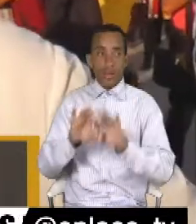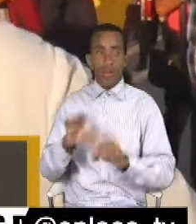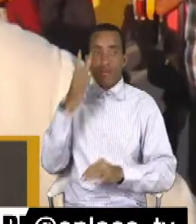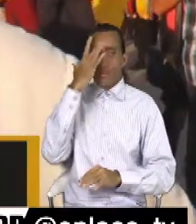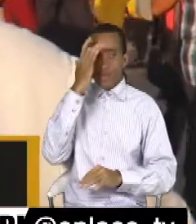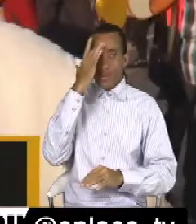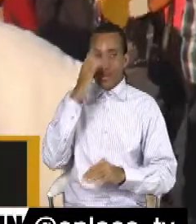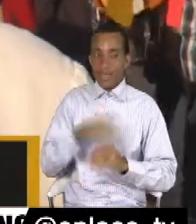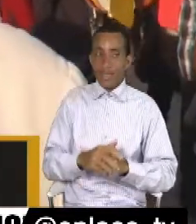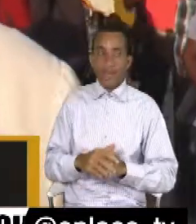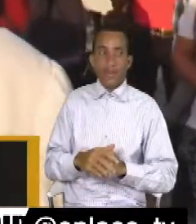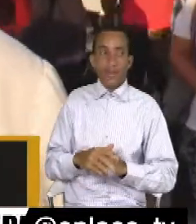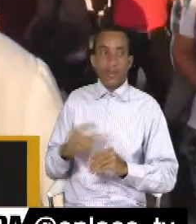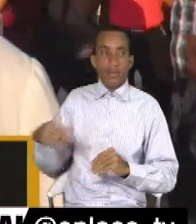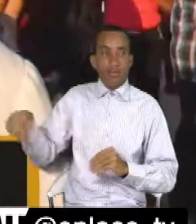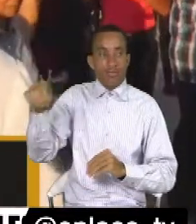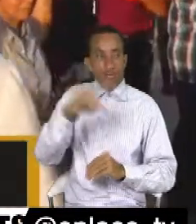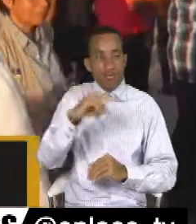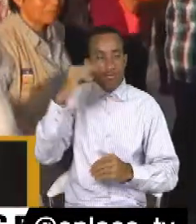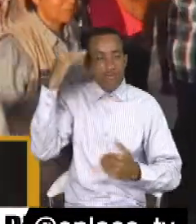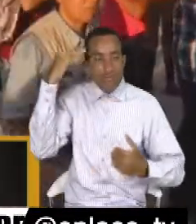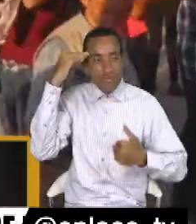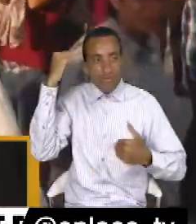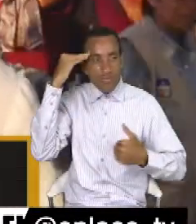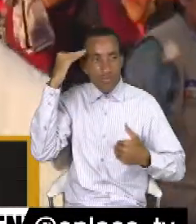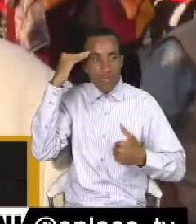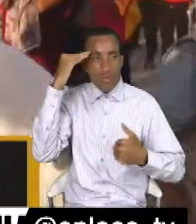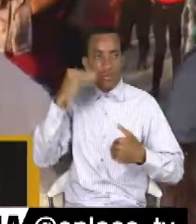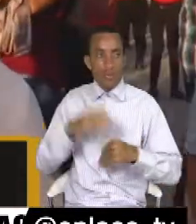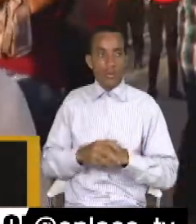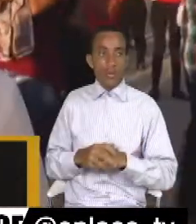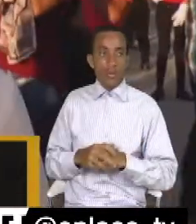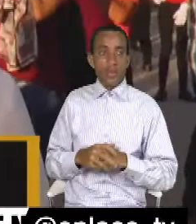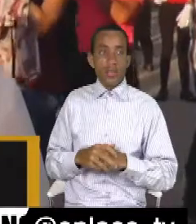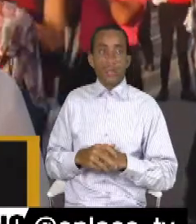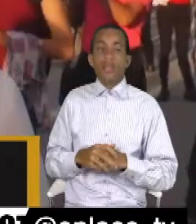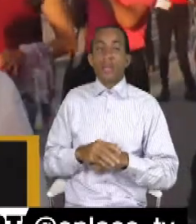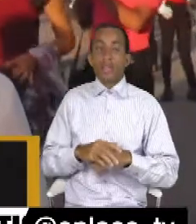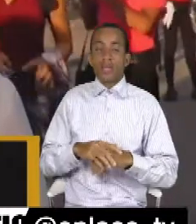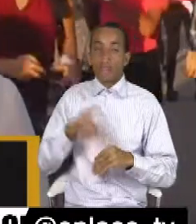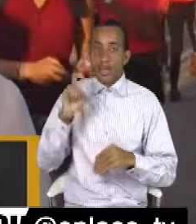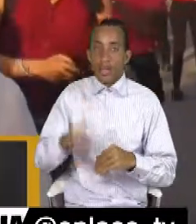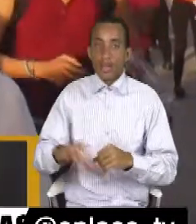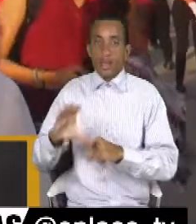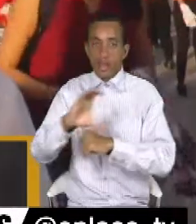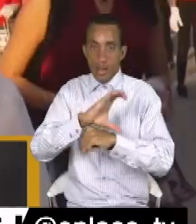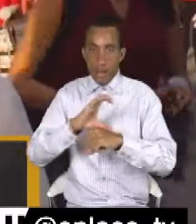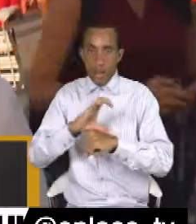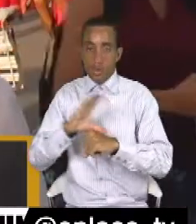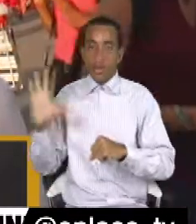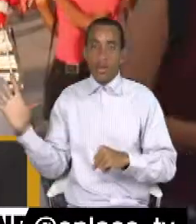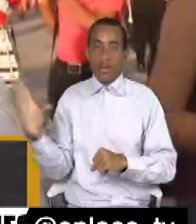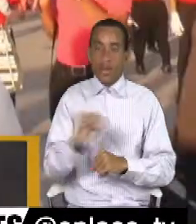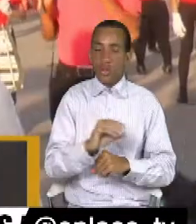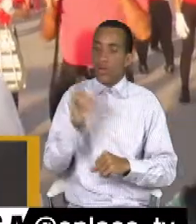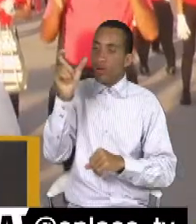una toma de conciencia también de la ciudad, de la ciudadanía, de que el problema de Ecopetrol